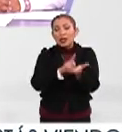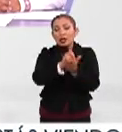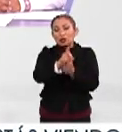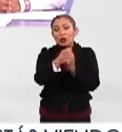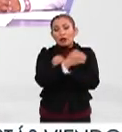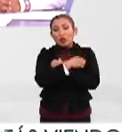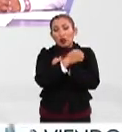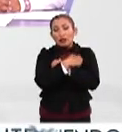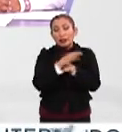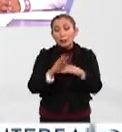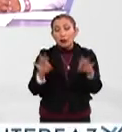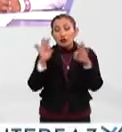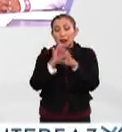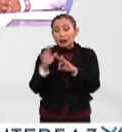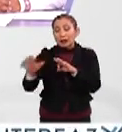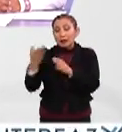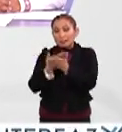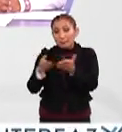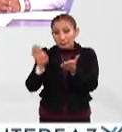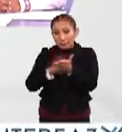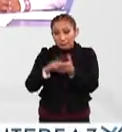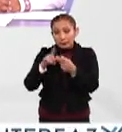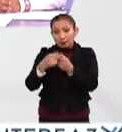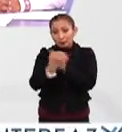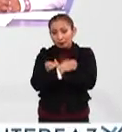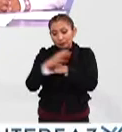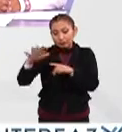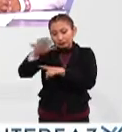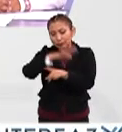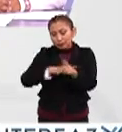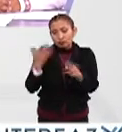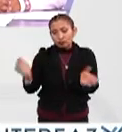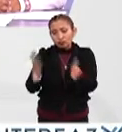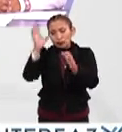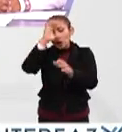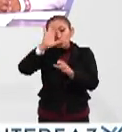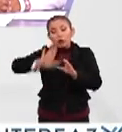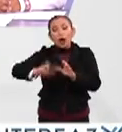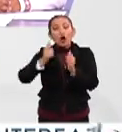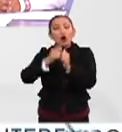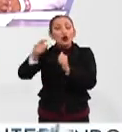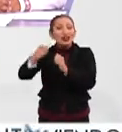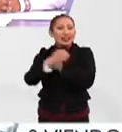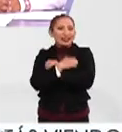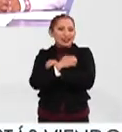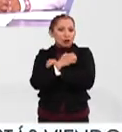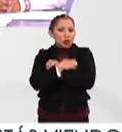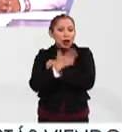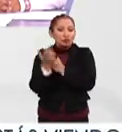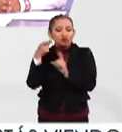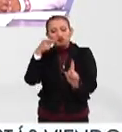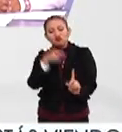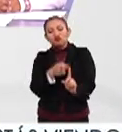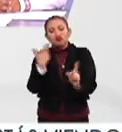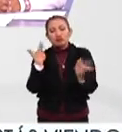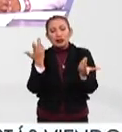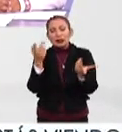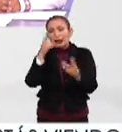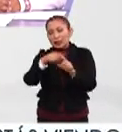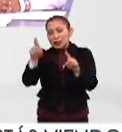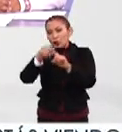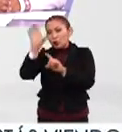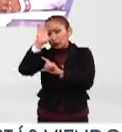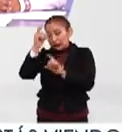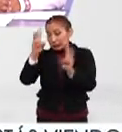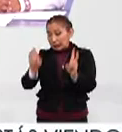a la educación, la importancia de la educación bilingüe, la educación ambiental y la promoción de la cultura a través de la educación con enfoque intercultural.